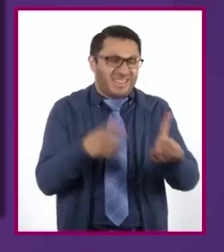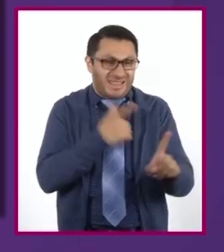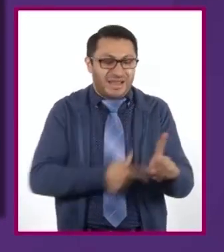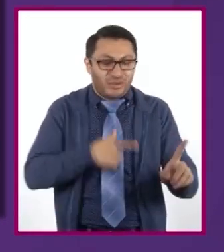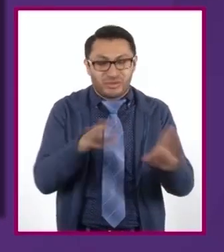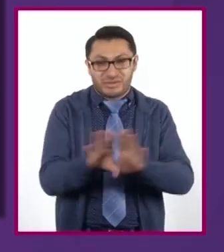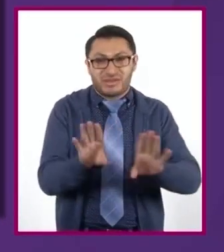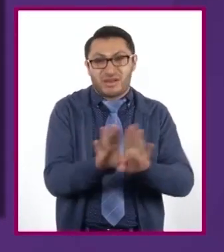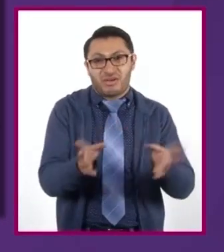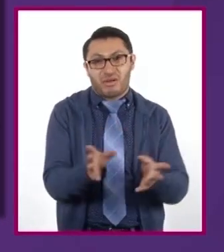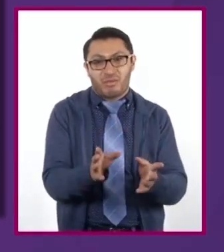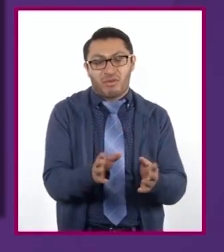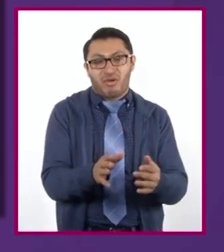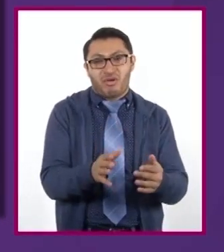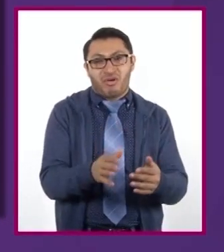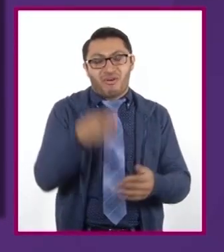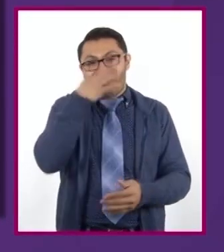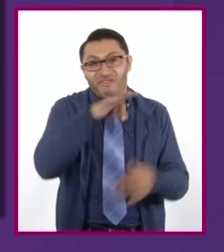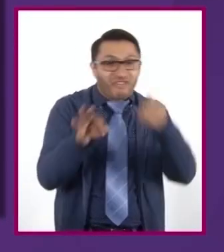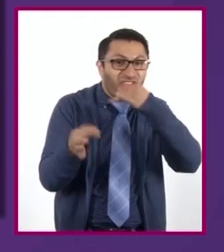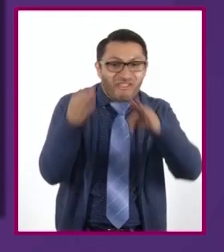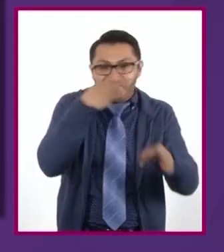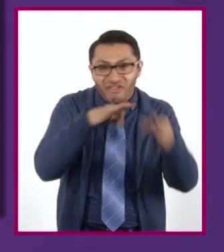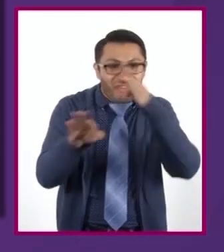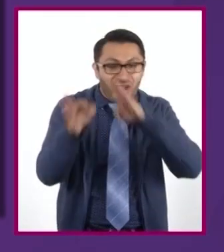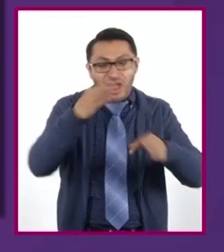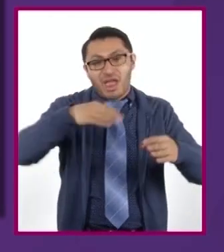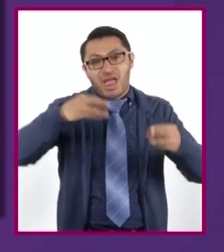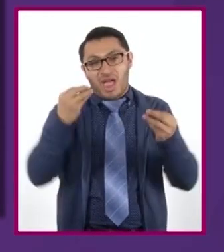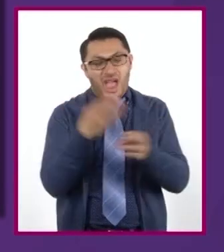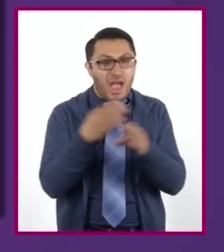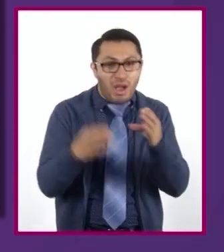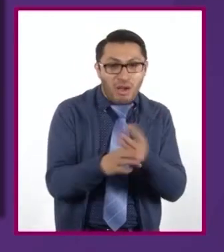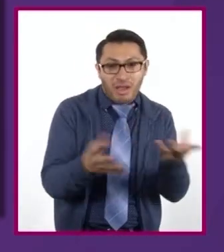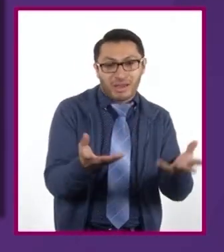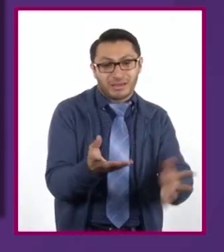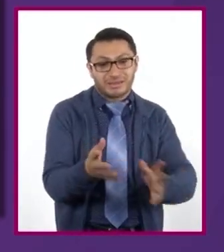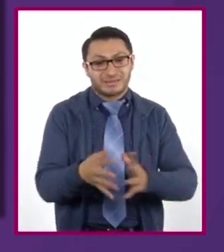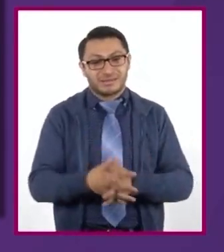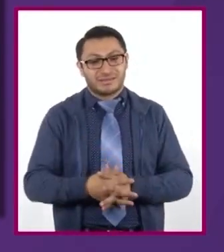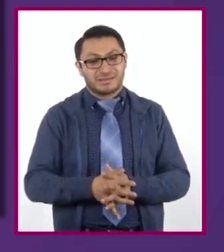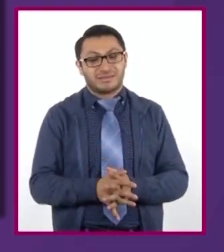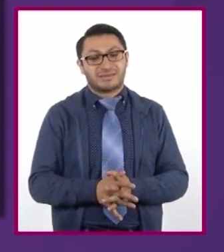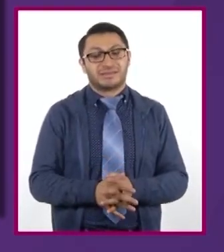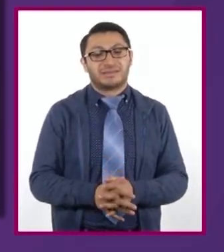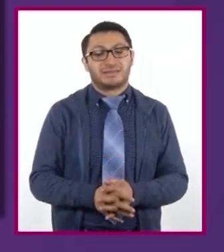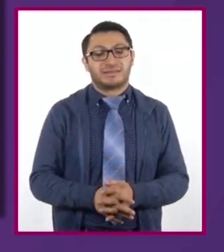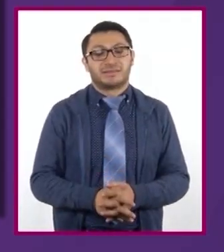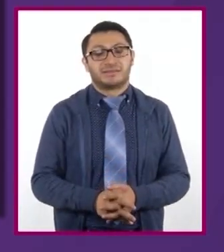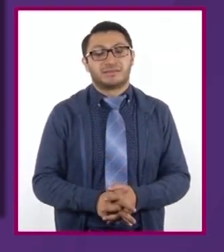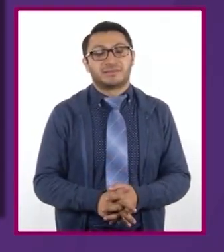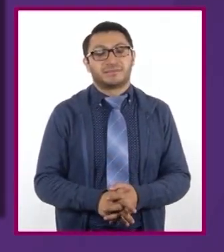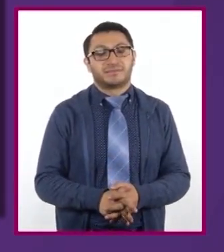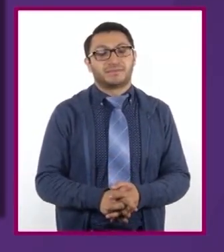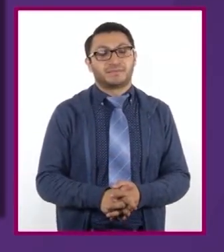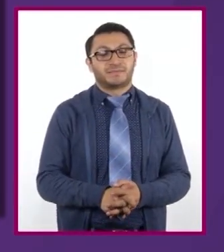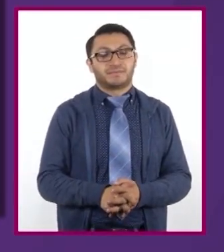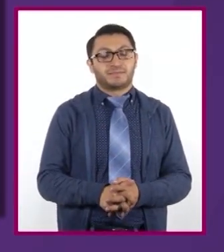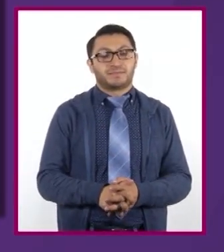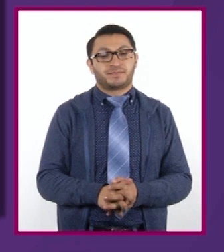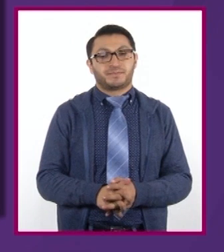les gusta reventarse, o sea, se van a muchas cosas extremas. Exacto.